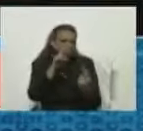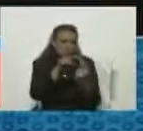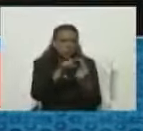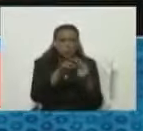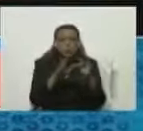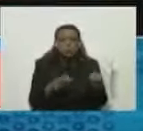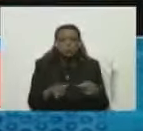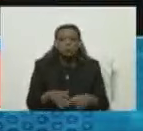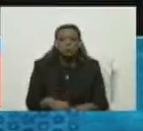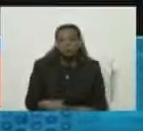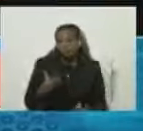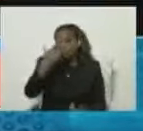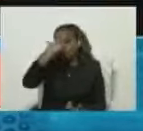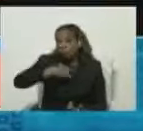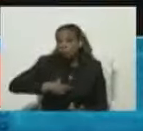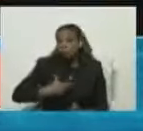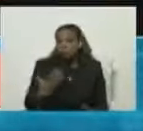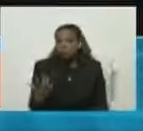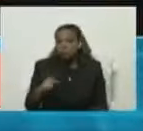Soy